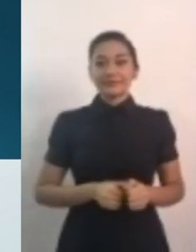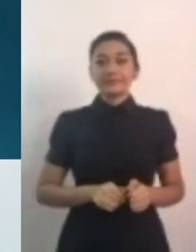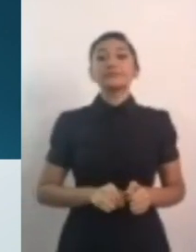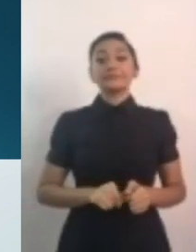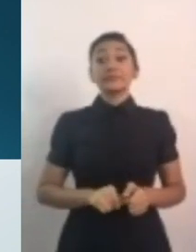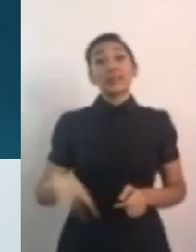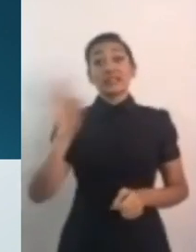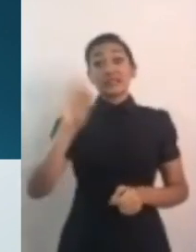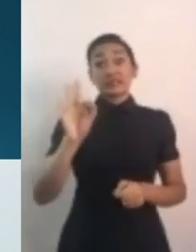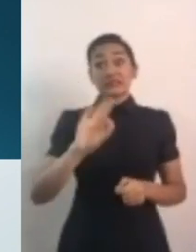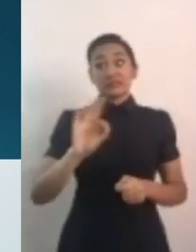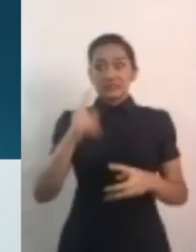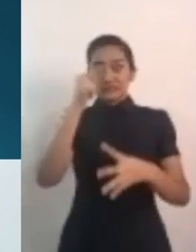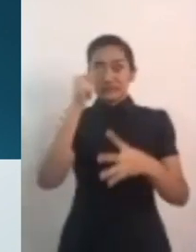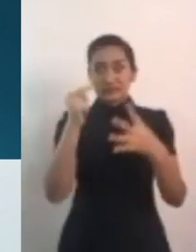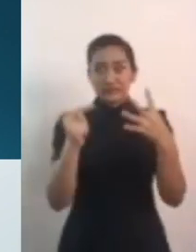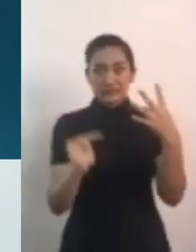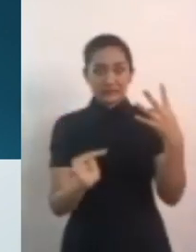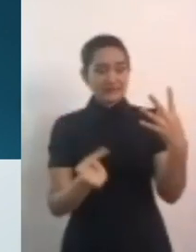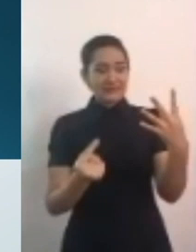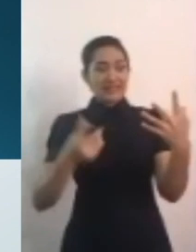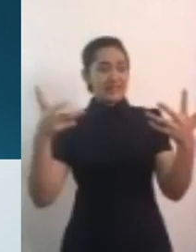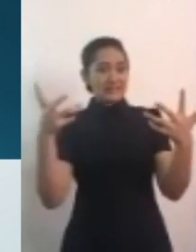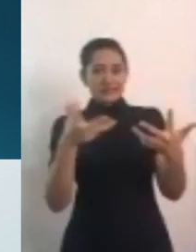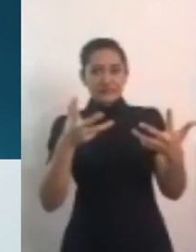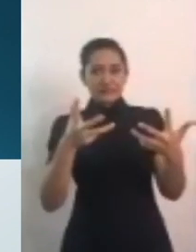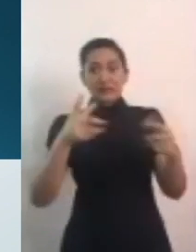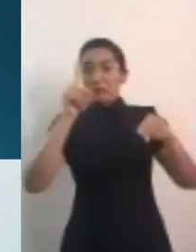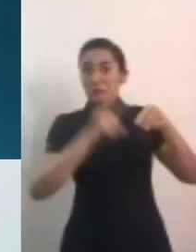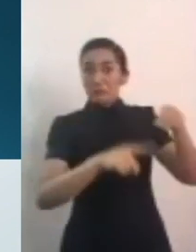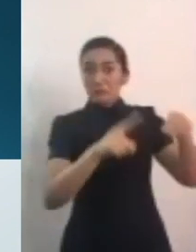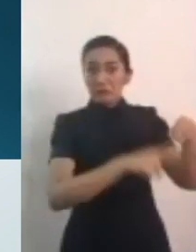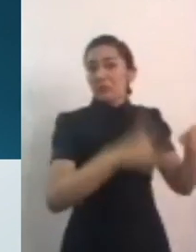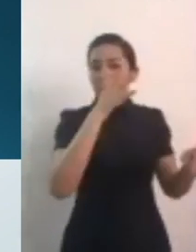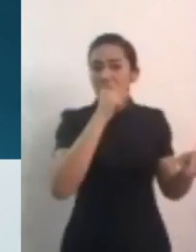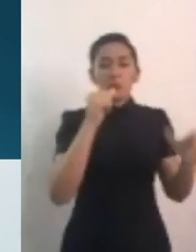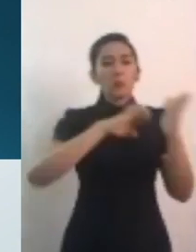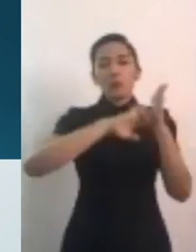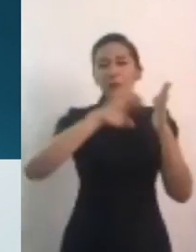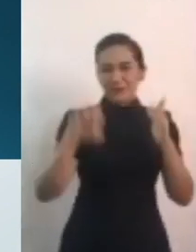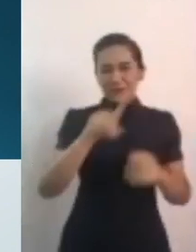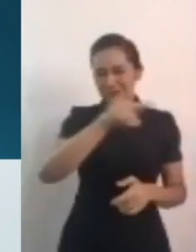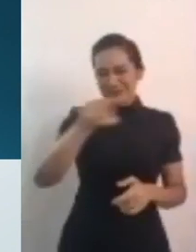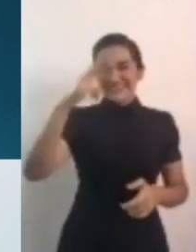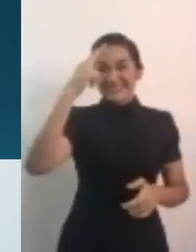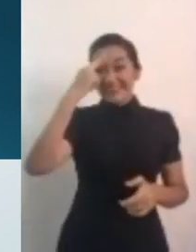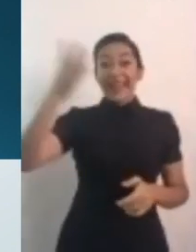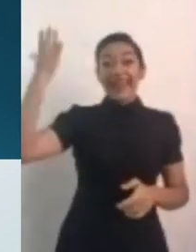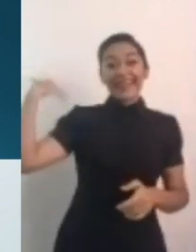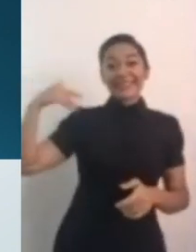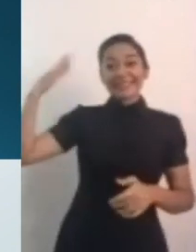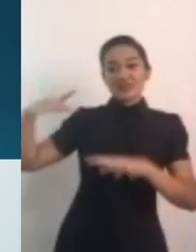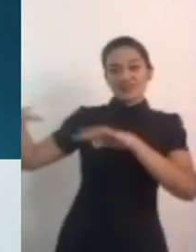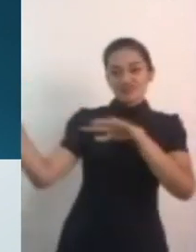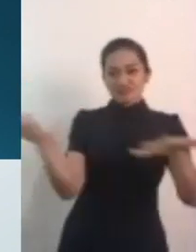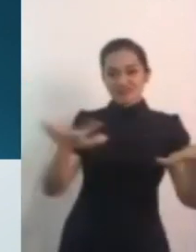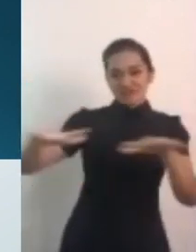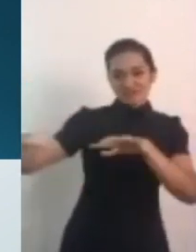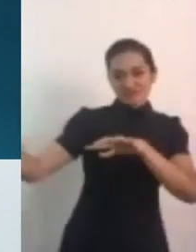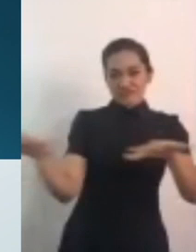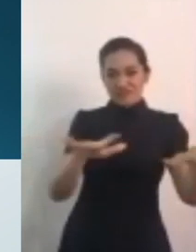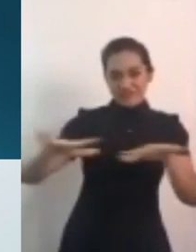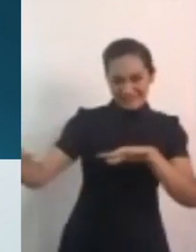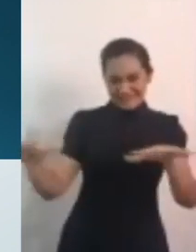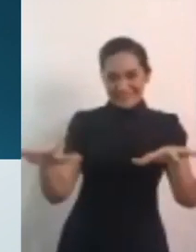algunas situaciones de emergencia, como ocurrió en los temblores hace algunos años, es que hay una serie de muestras